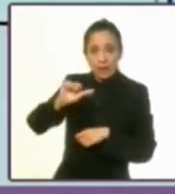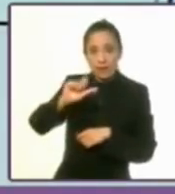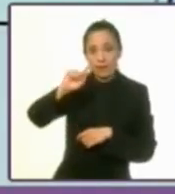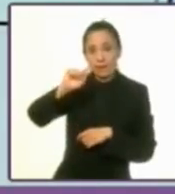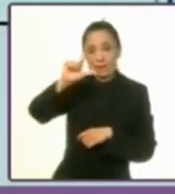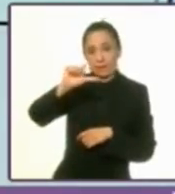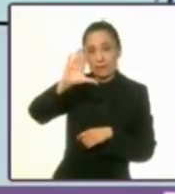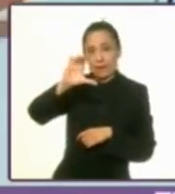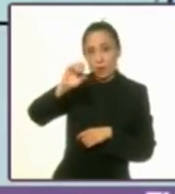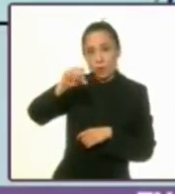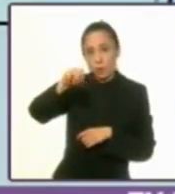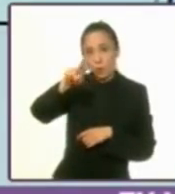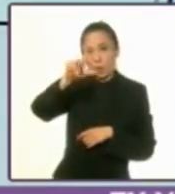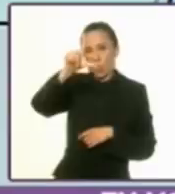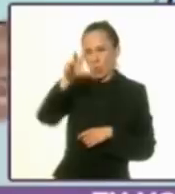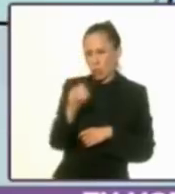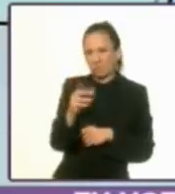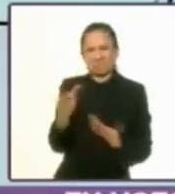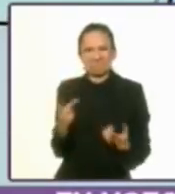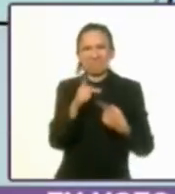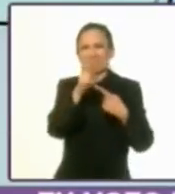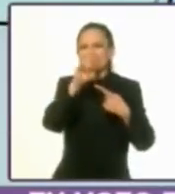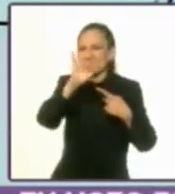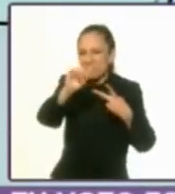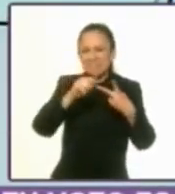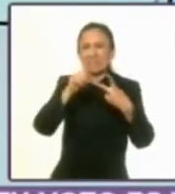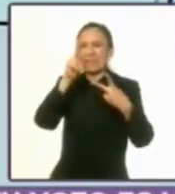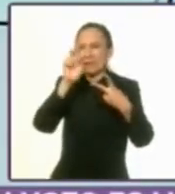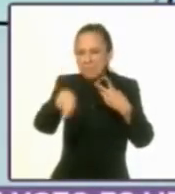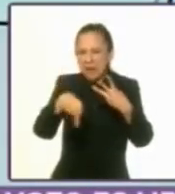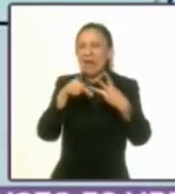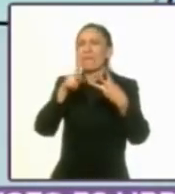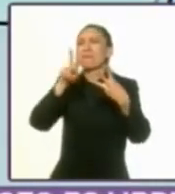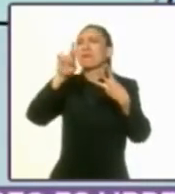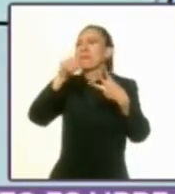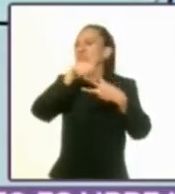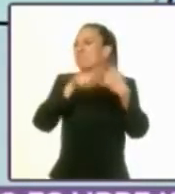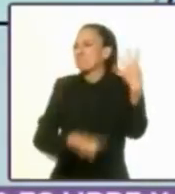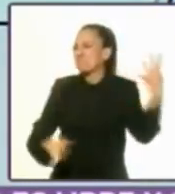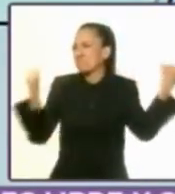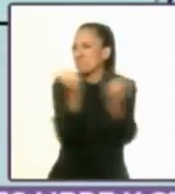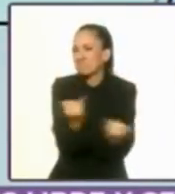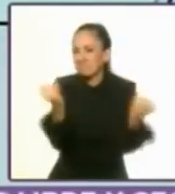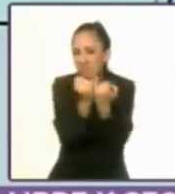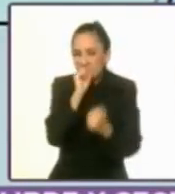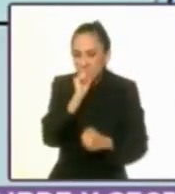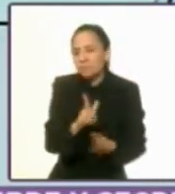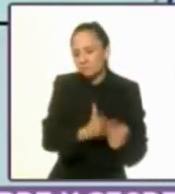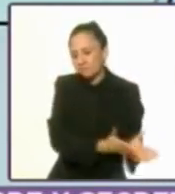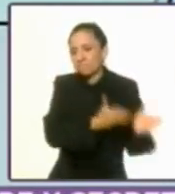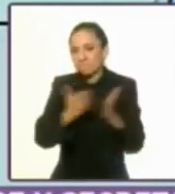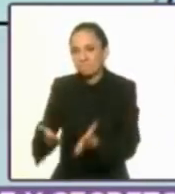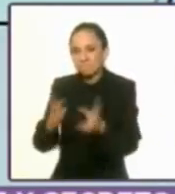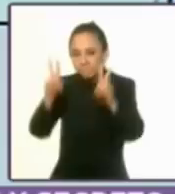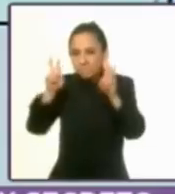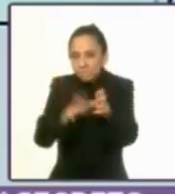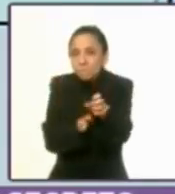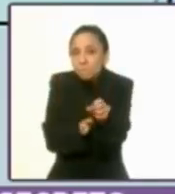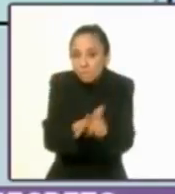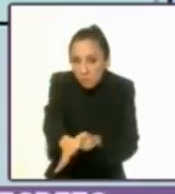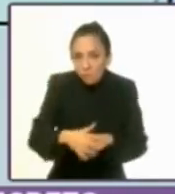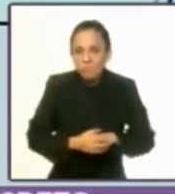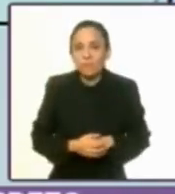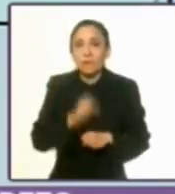o menos dan lo mismo el pri el pan y el prd y ahí fue donde se inventaron déjenme pasar al tema de la disminución